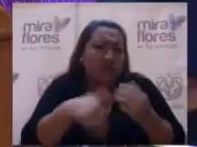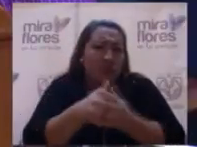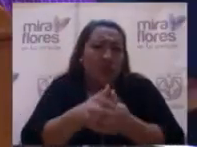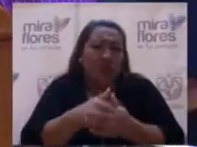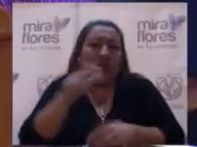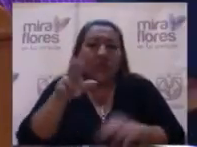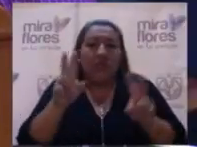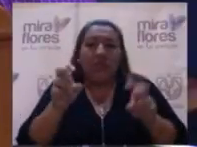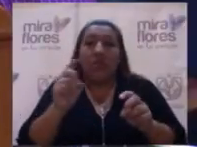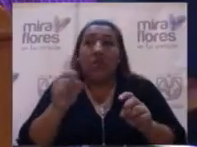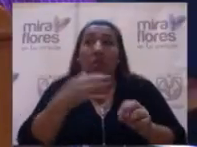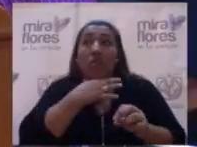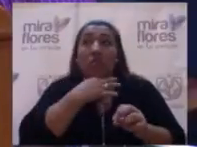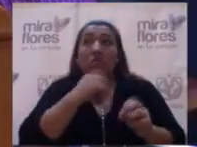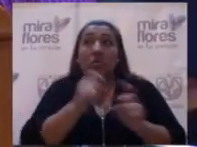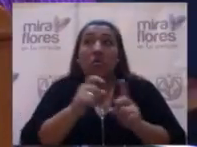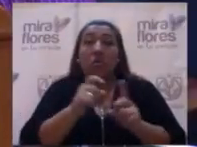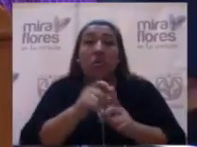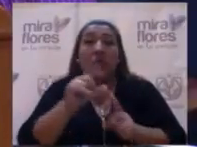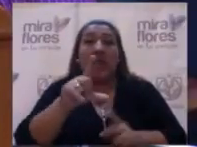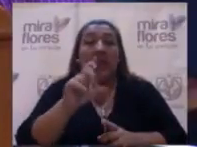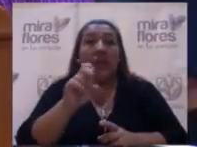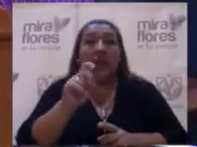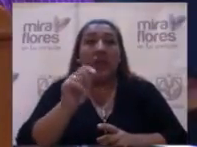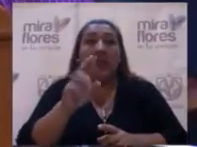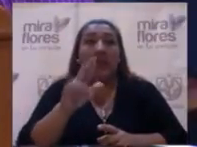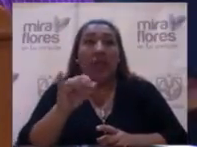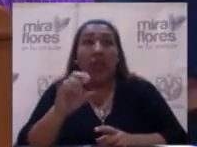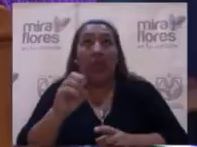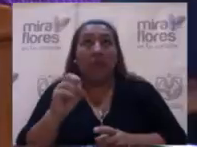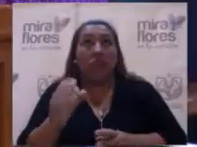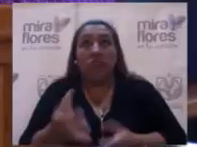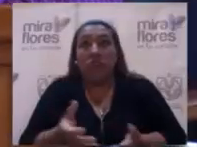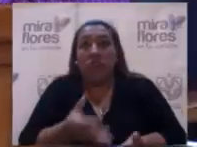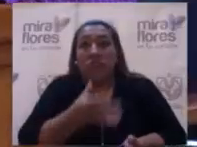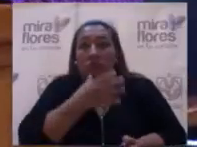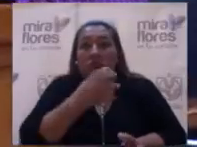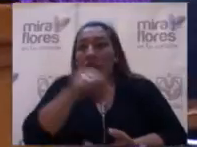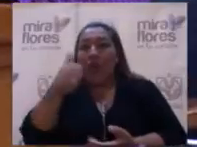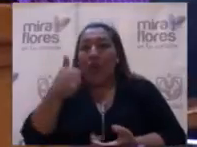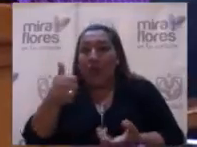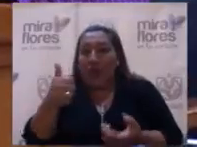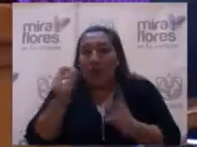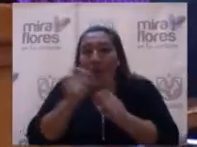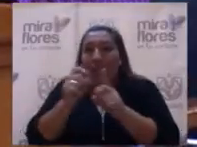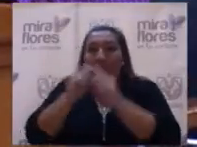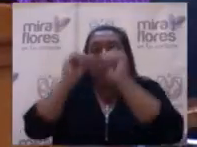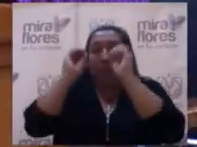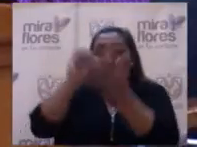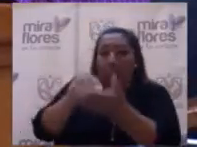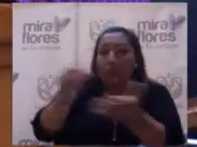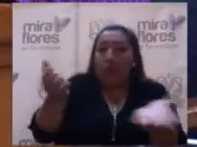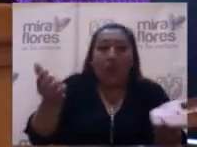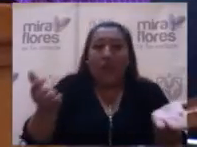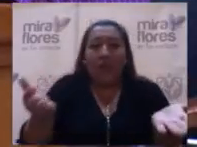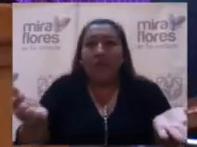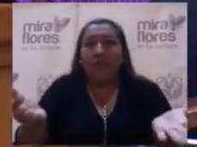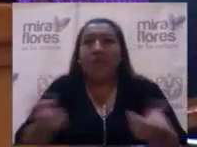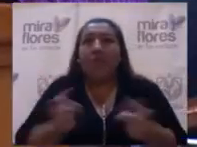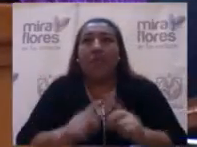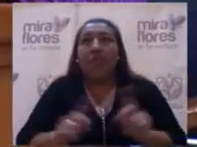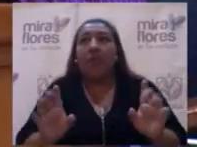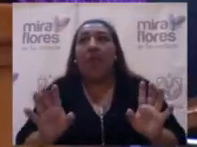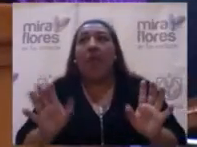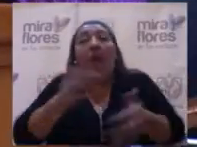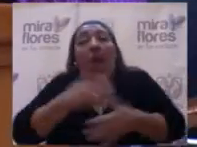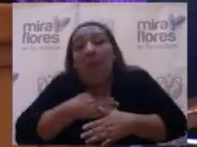si no le gusta la palabra letreros, no sé qué otro término puedo poner, pero